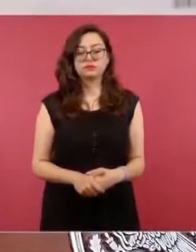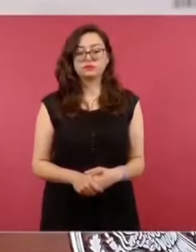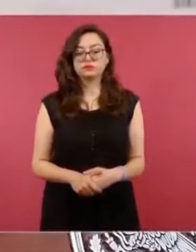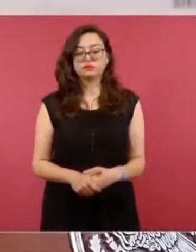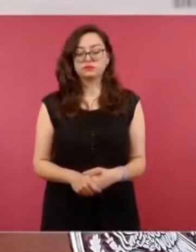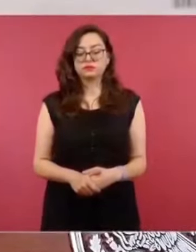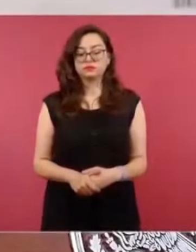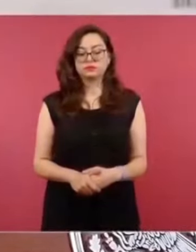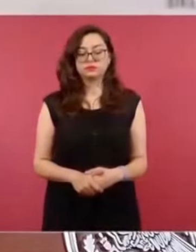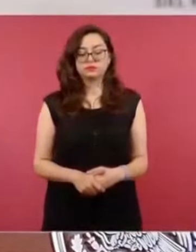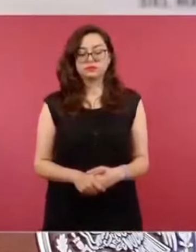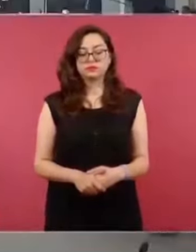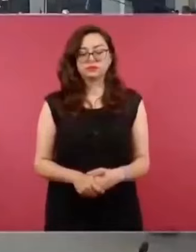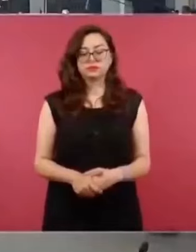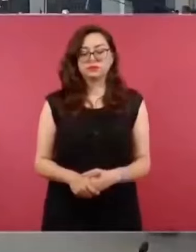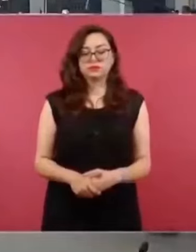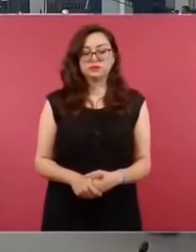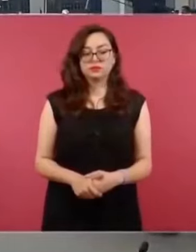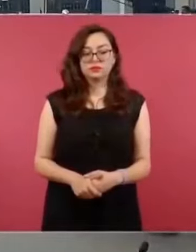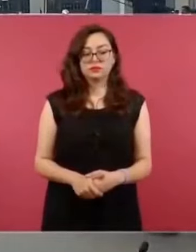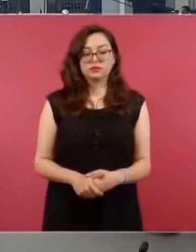No ser